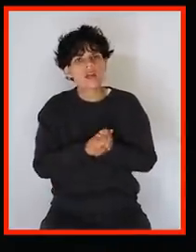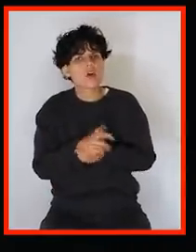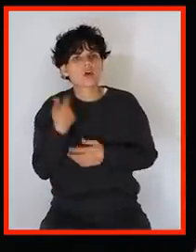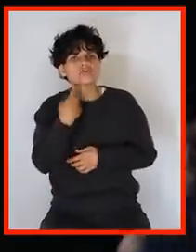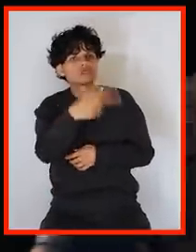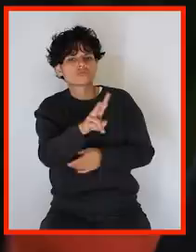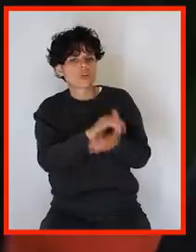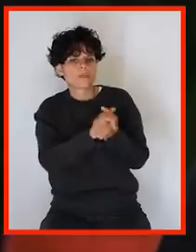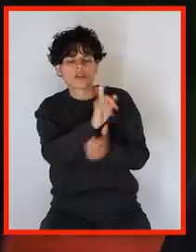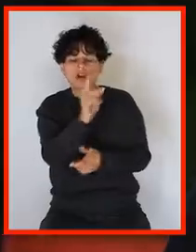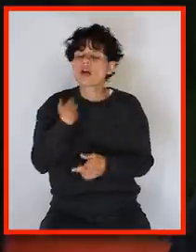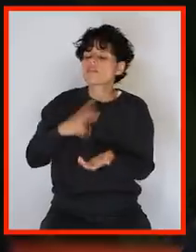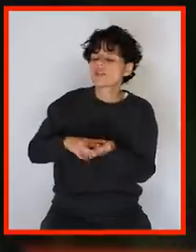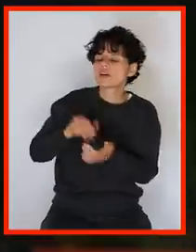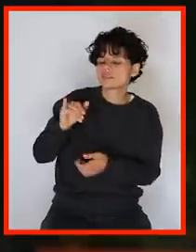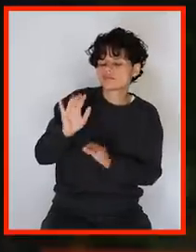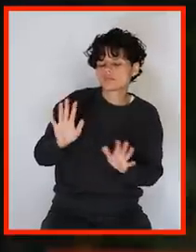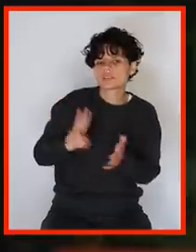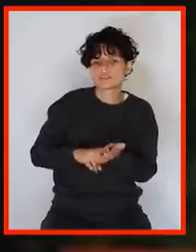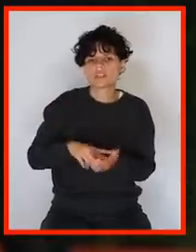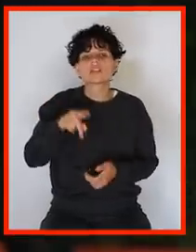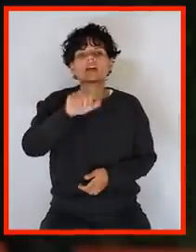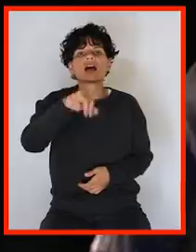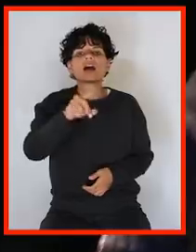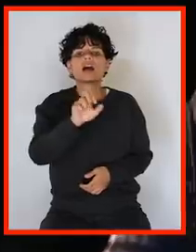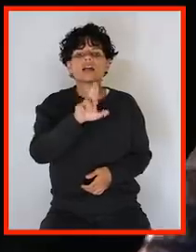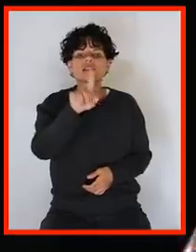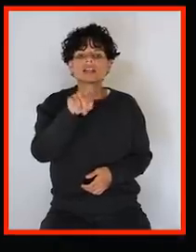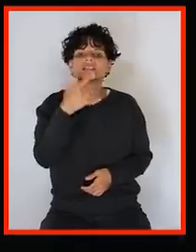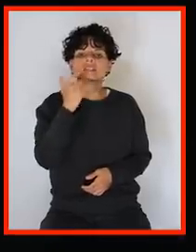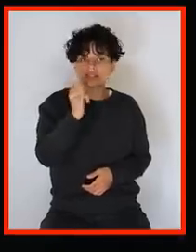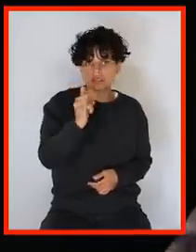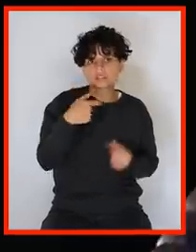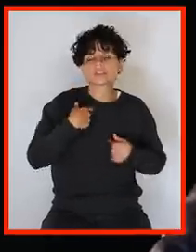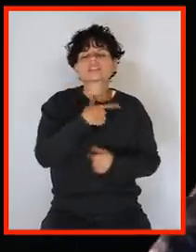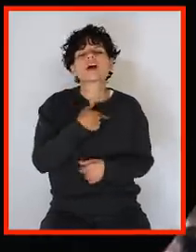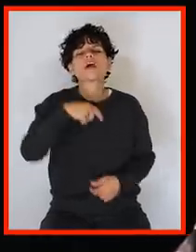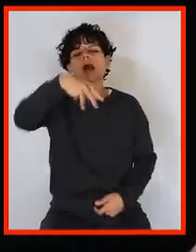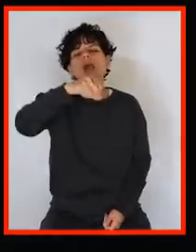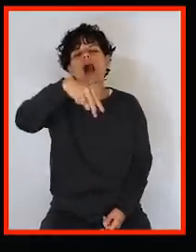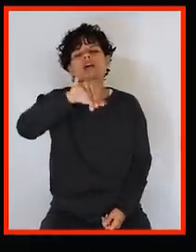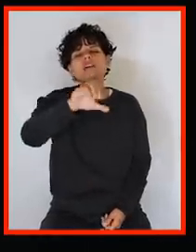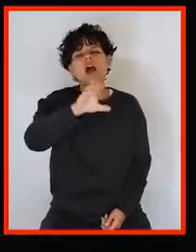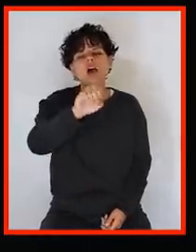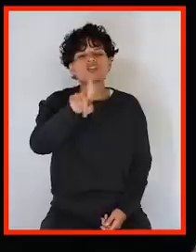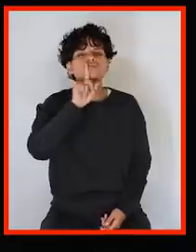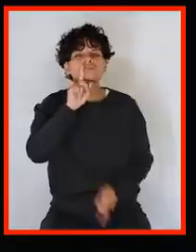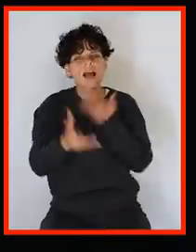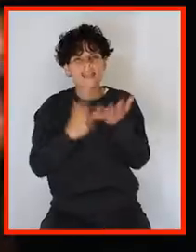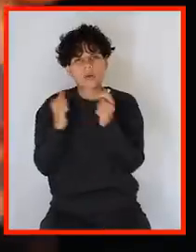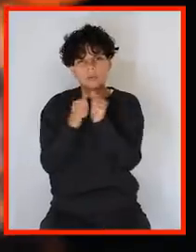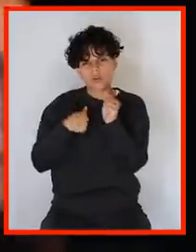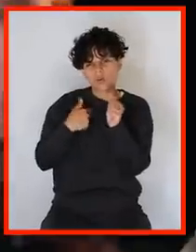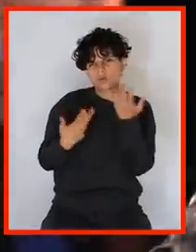verdad, sí, es verdad. No hueís, po. Sí, es verdad. Julio. Sí, es verdad. ¿Y quién es Andrés? Andrés Lanskron, sí. El maníaco. ¿El canta. Maníaco canta? Que sí, sale